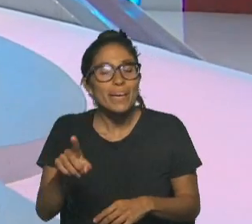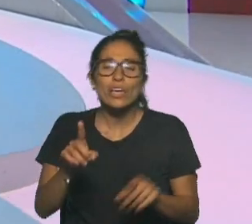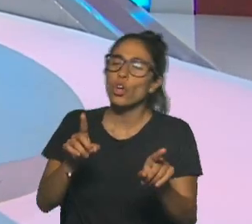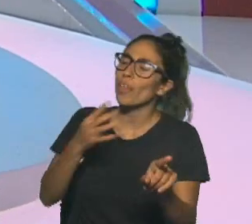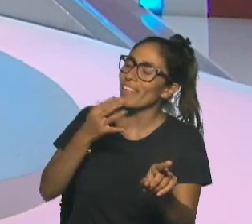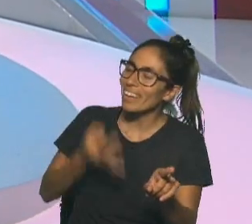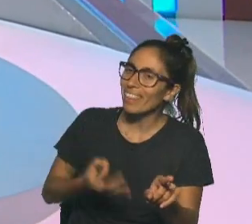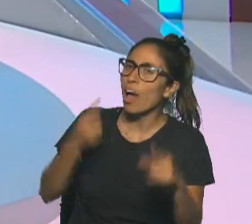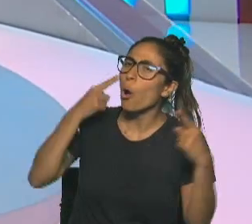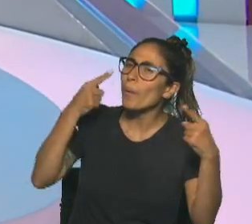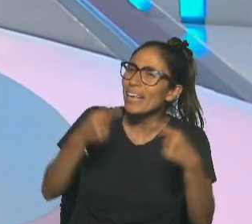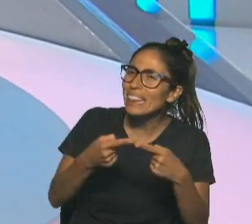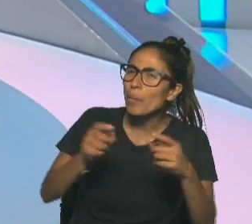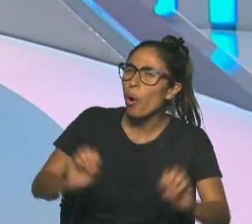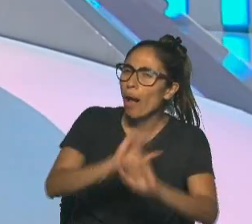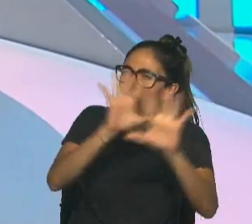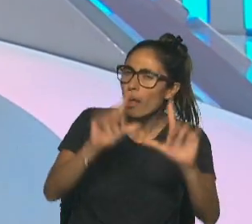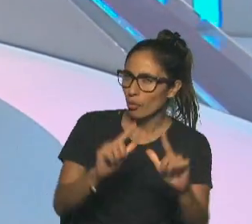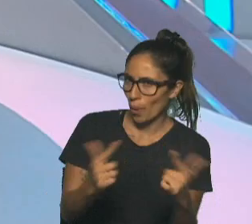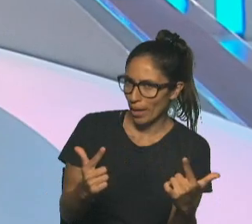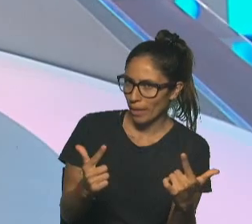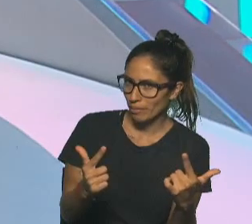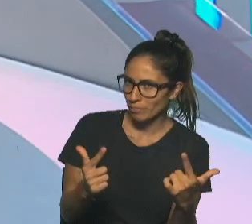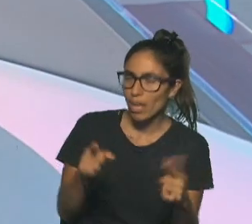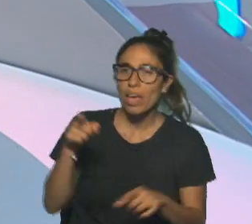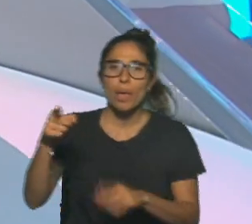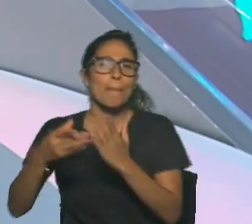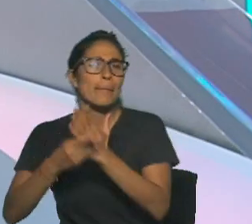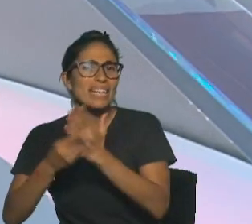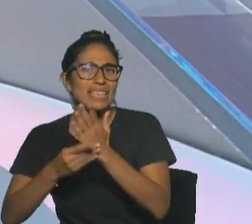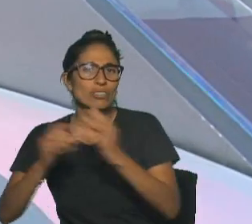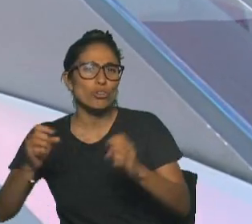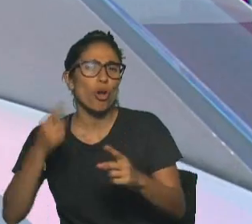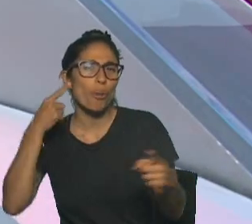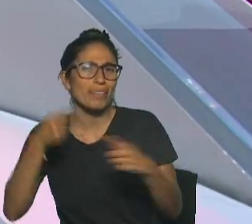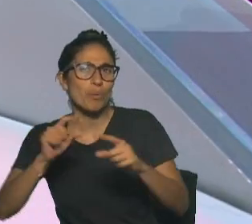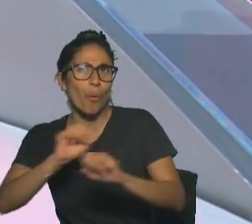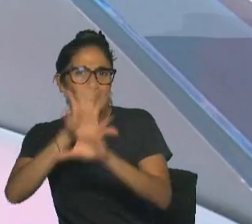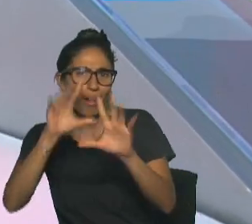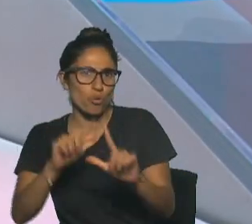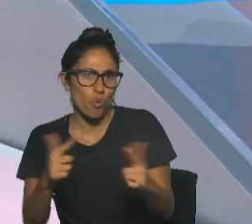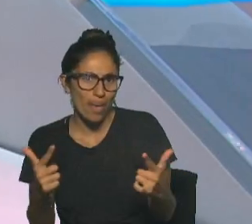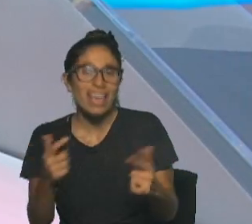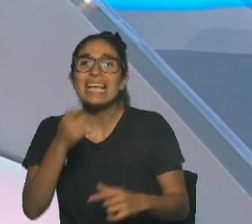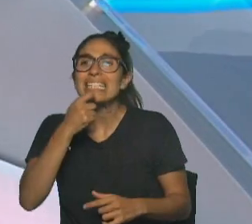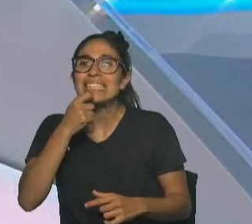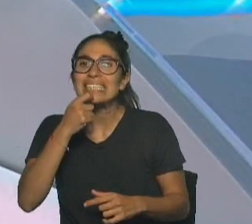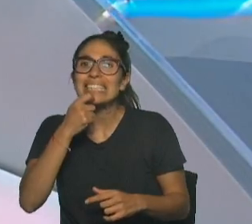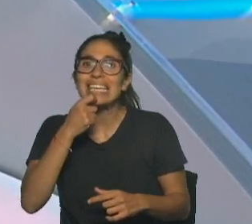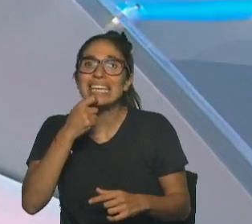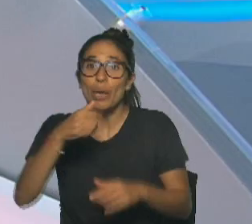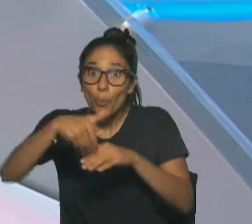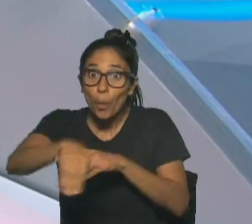situación del primer ministro a cargo del gobierno y tampoco mucho menos claro si se llama a elecciones quiénes se van a presentar a esta contienda electoral,